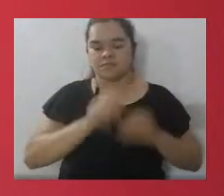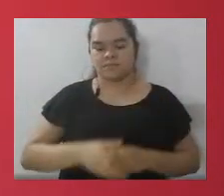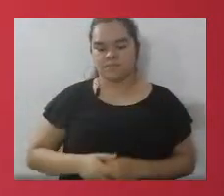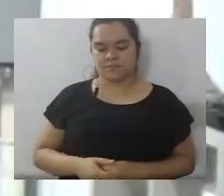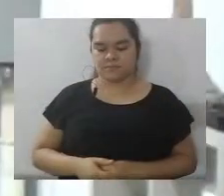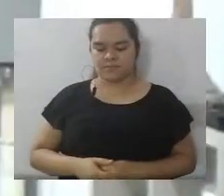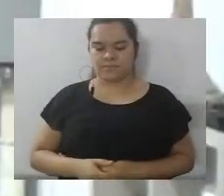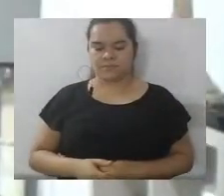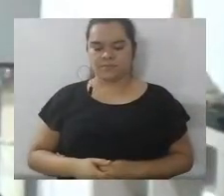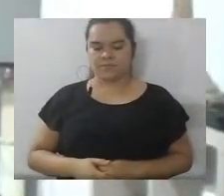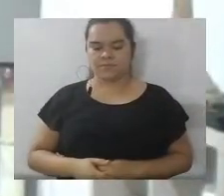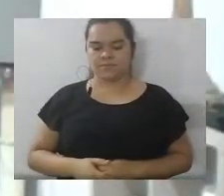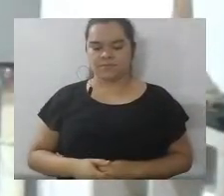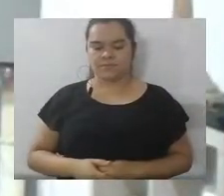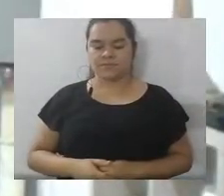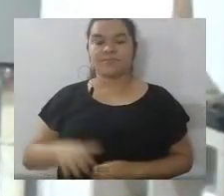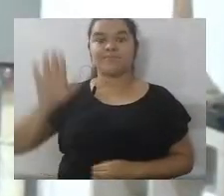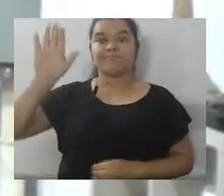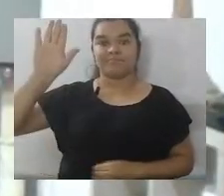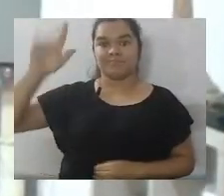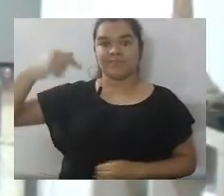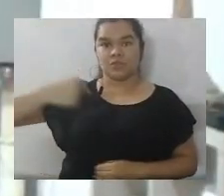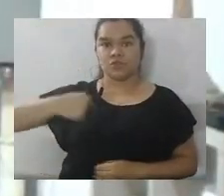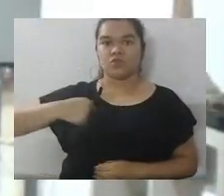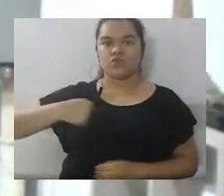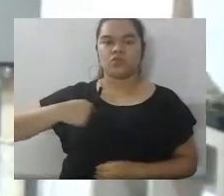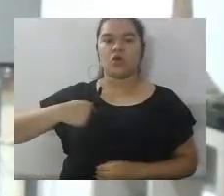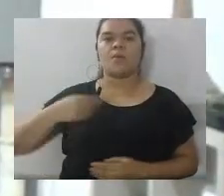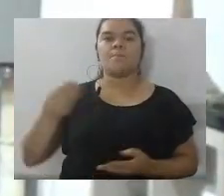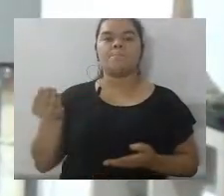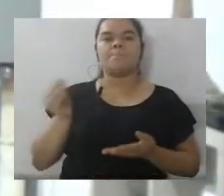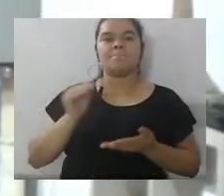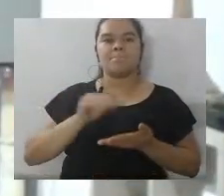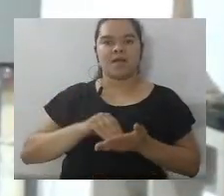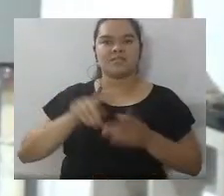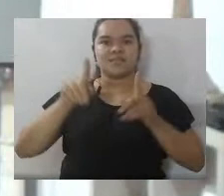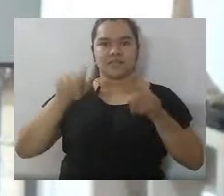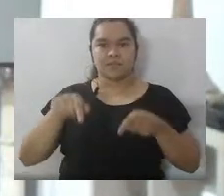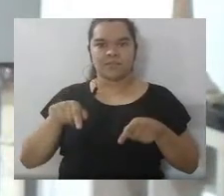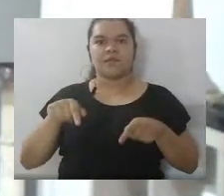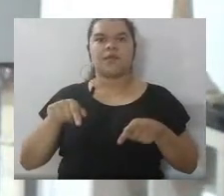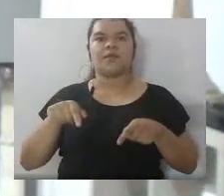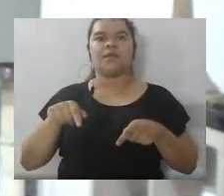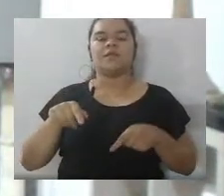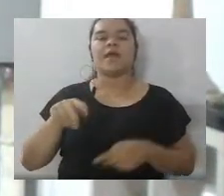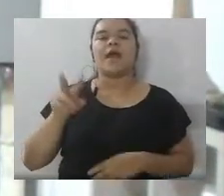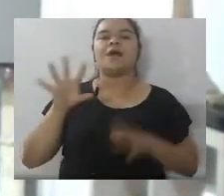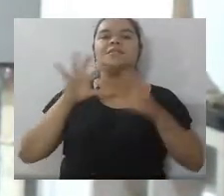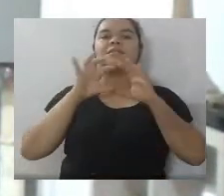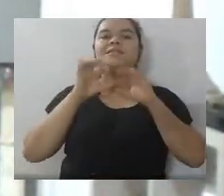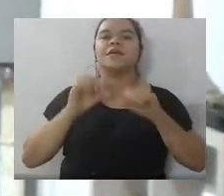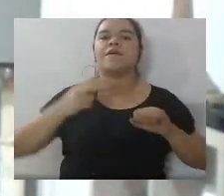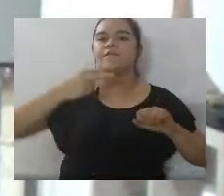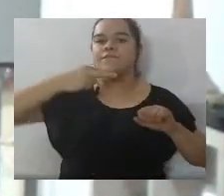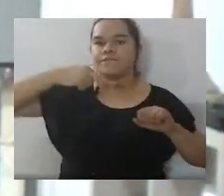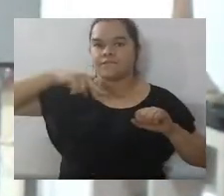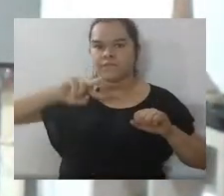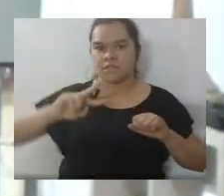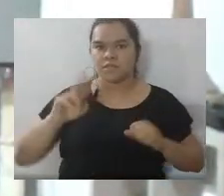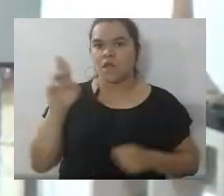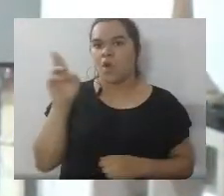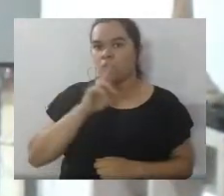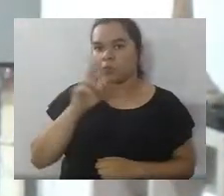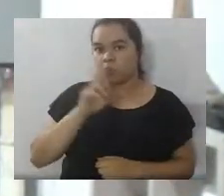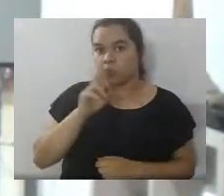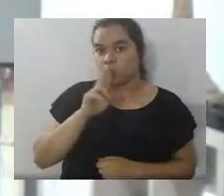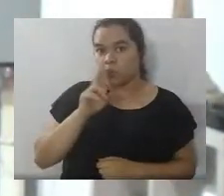me permitís, me gustaría sumarla para esta parte a la subsecretaria de Planificación Académica de